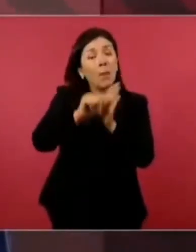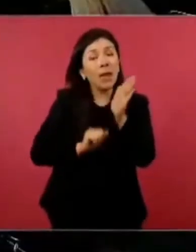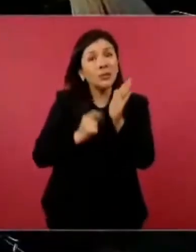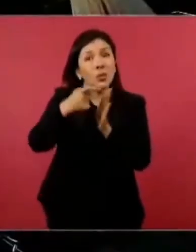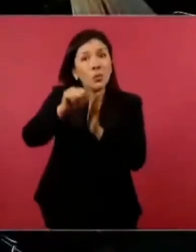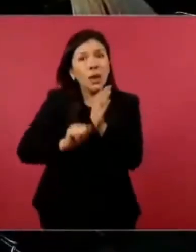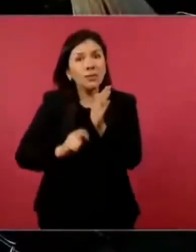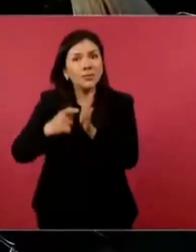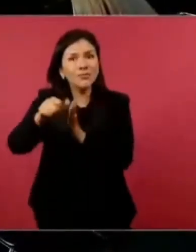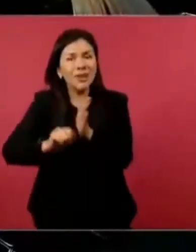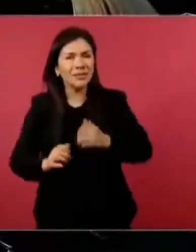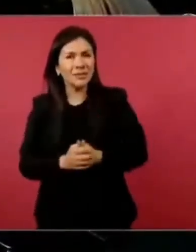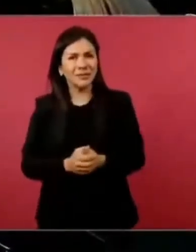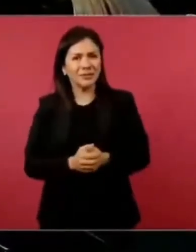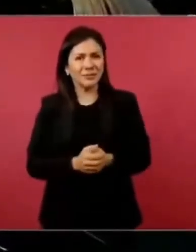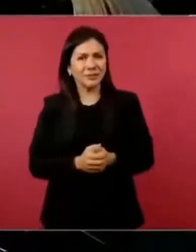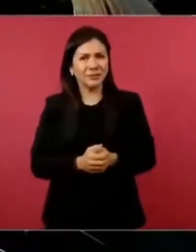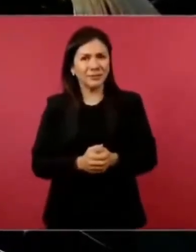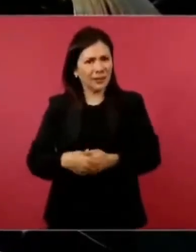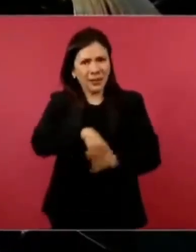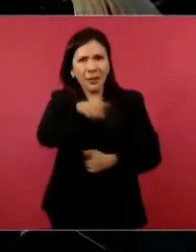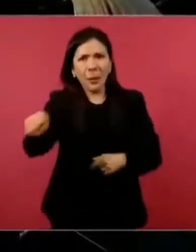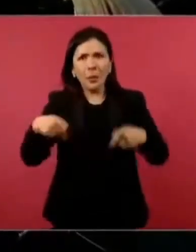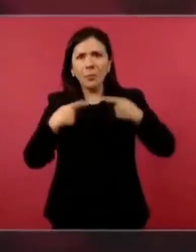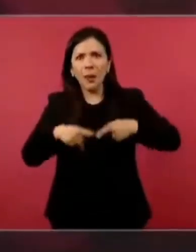Trabajadores, 10,000 pesos.